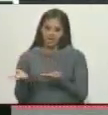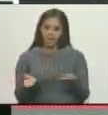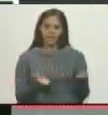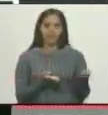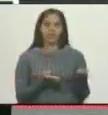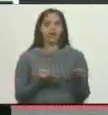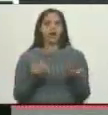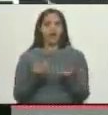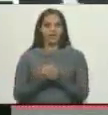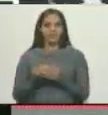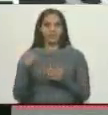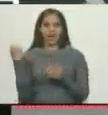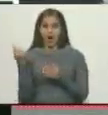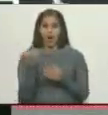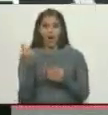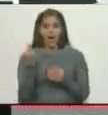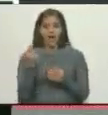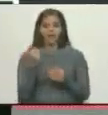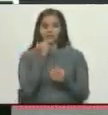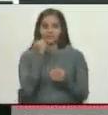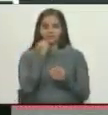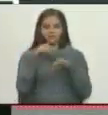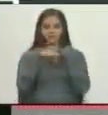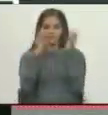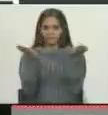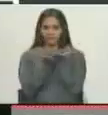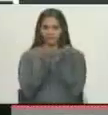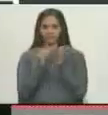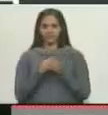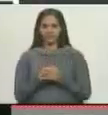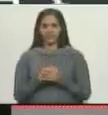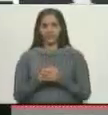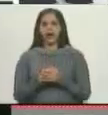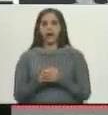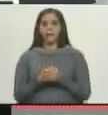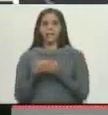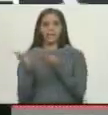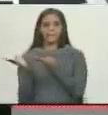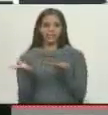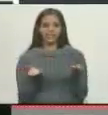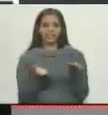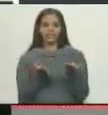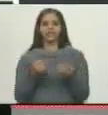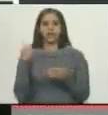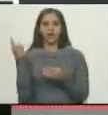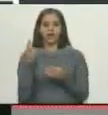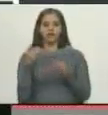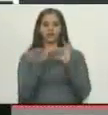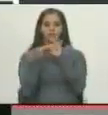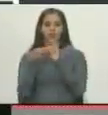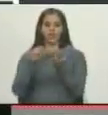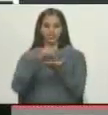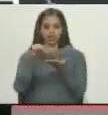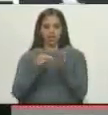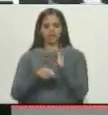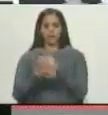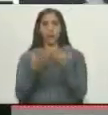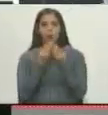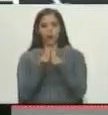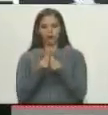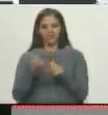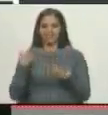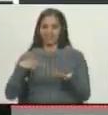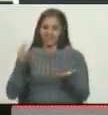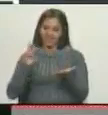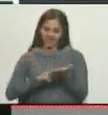esta jornada de protesta mundial. Bienvenidos a estas jornadas de unión nacional. Vamos juntos. Tengan la